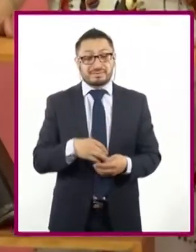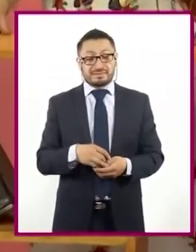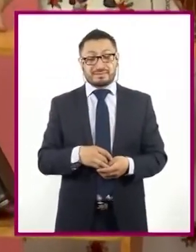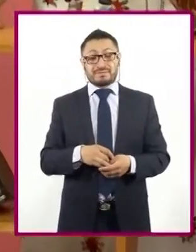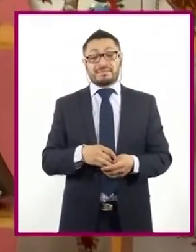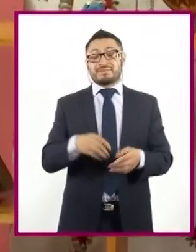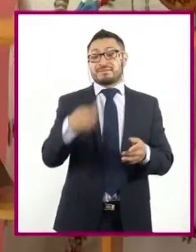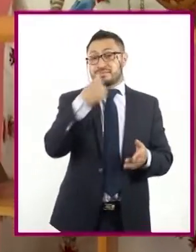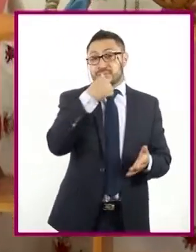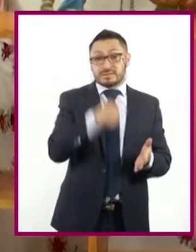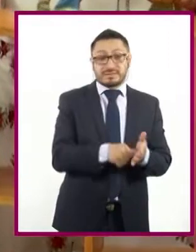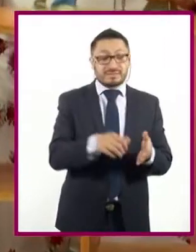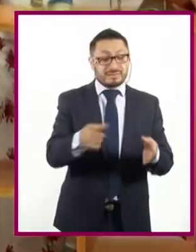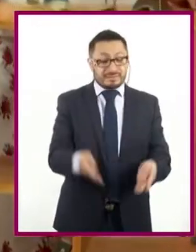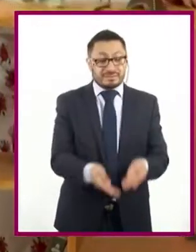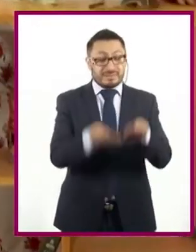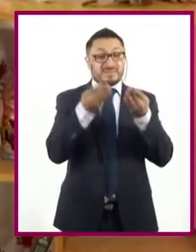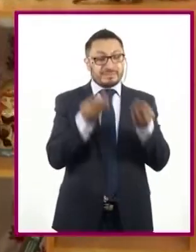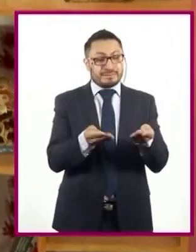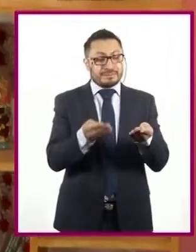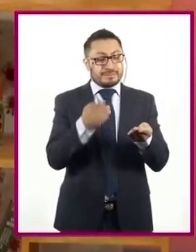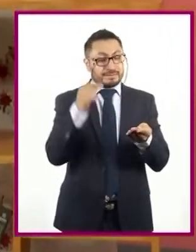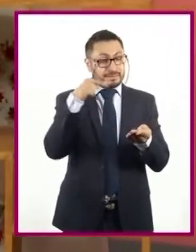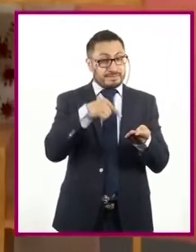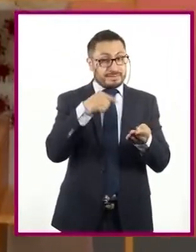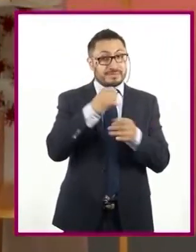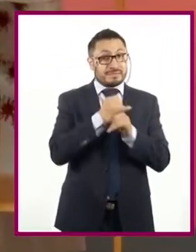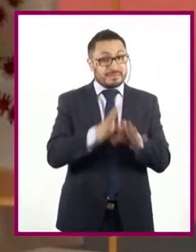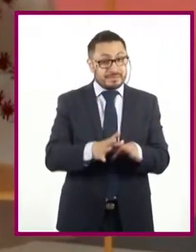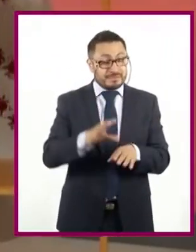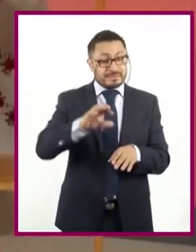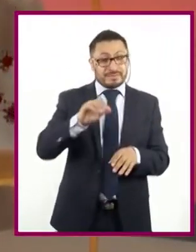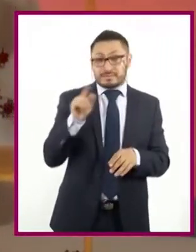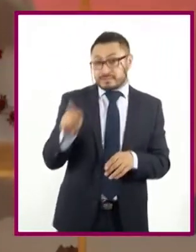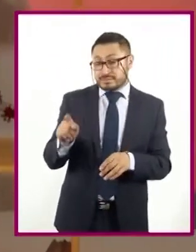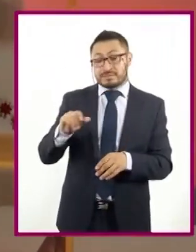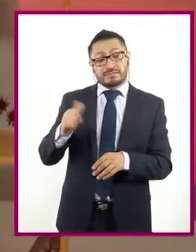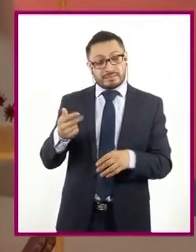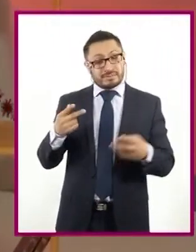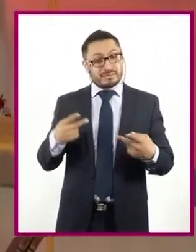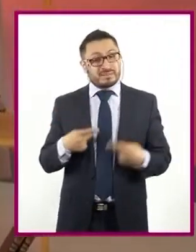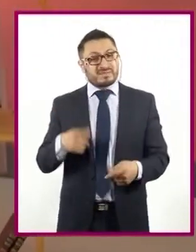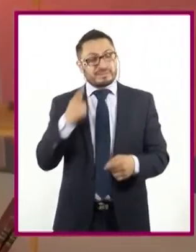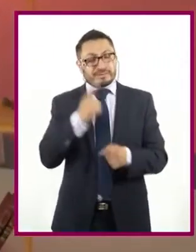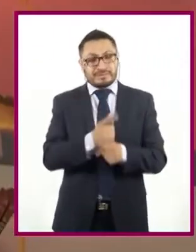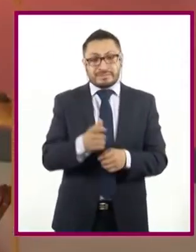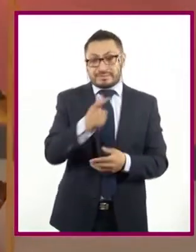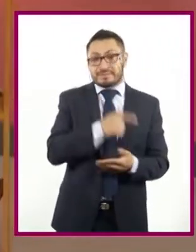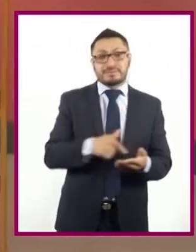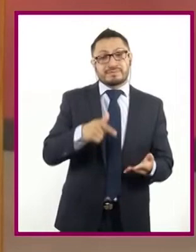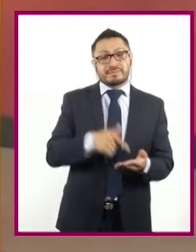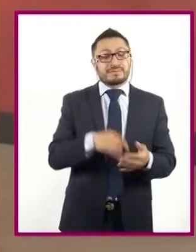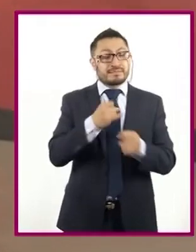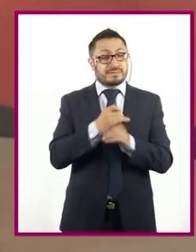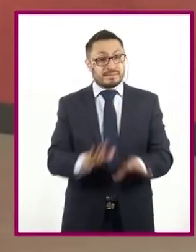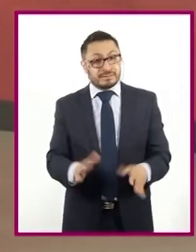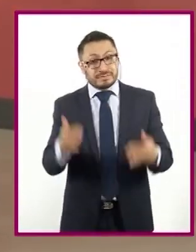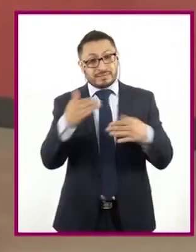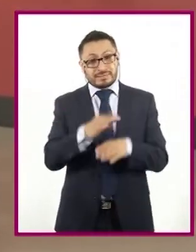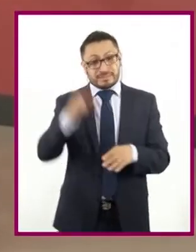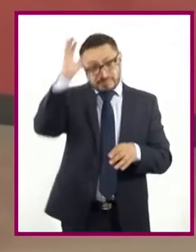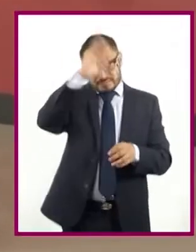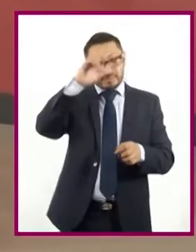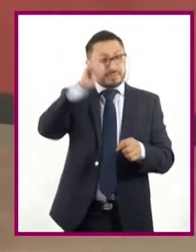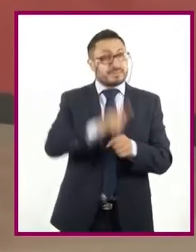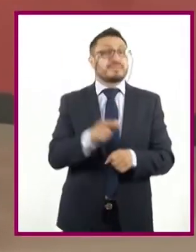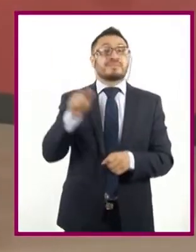una carta con algunos datos y el otro deberá identificar el lugar y darnos información sobre la cultura de ese pueblo.